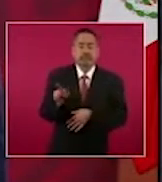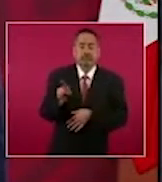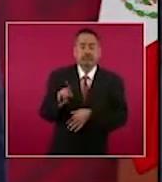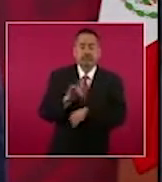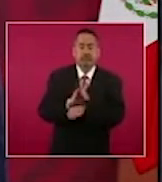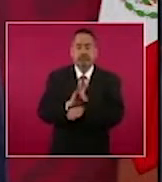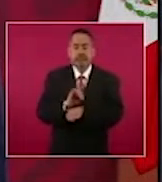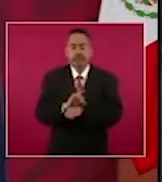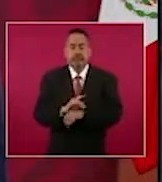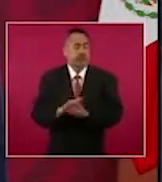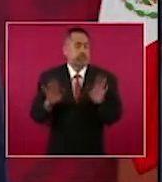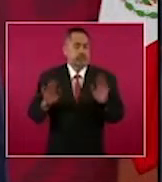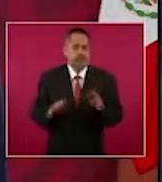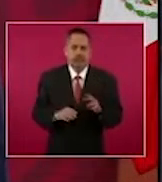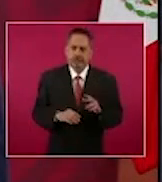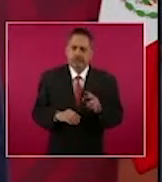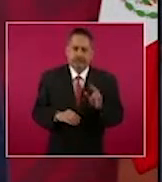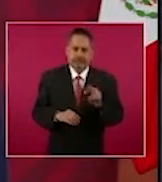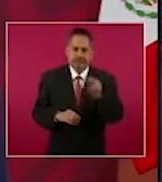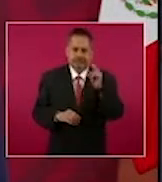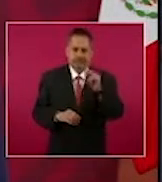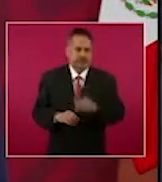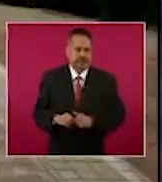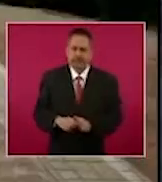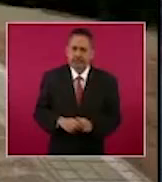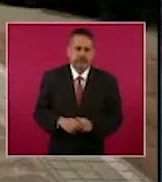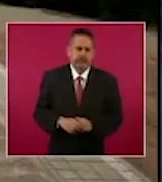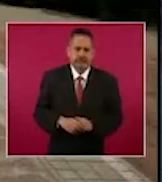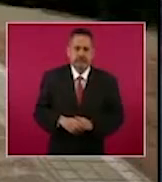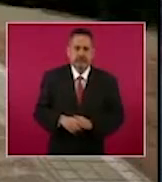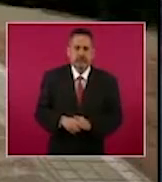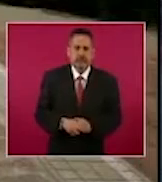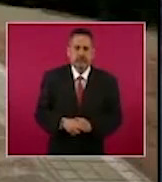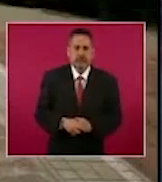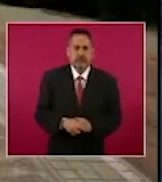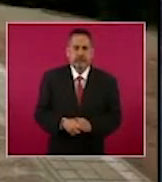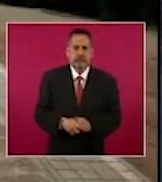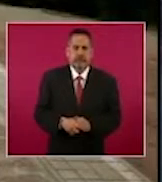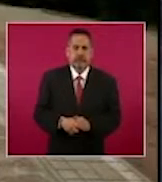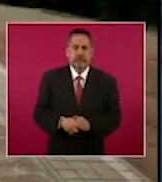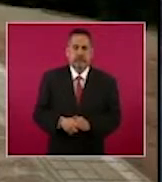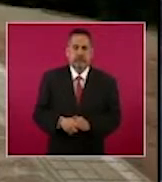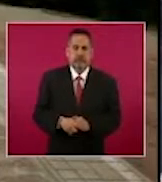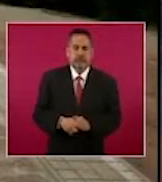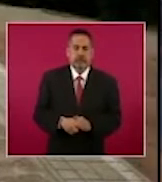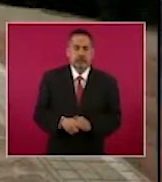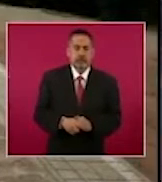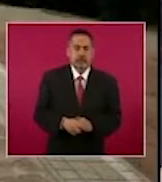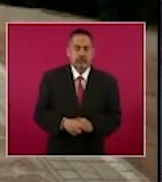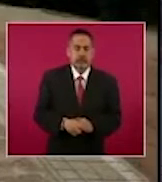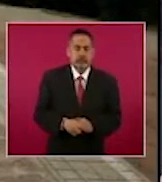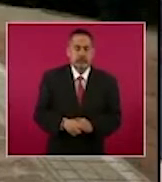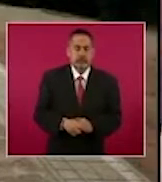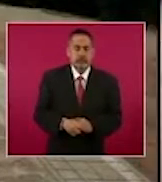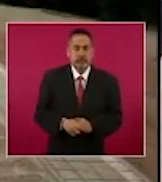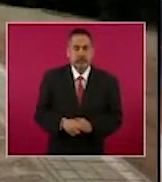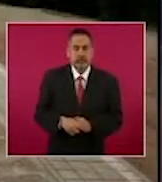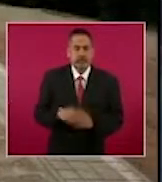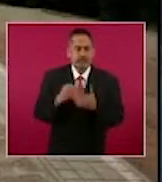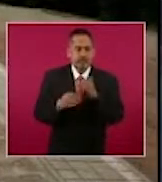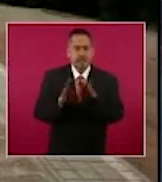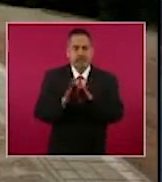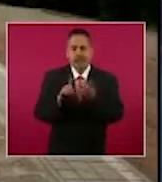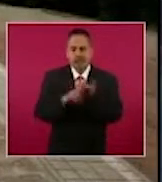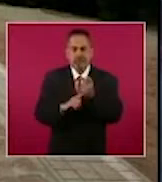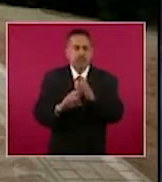la oportunidad de trabajar en una constructora, la construcción se mueve a diferentes estados o ciudades. Y, normalmente, ya lleva a su gente que va trabajando